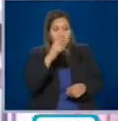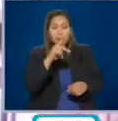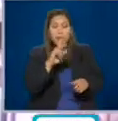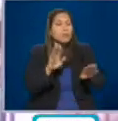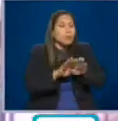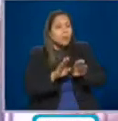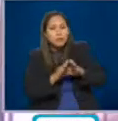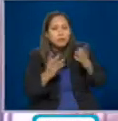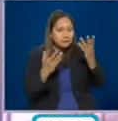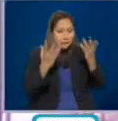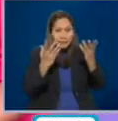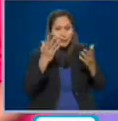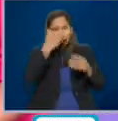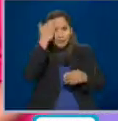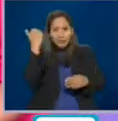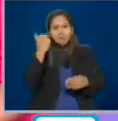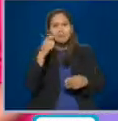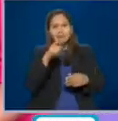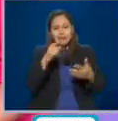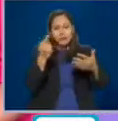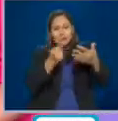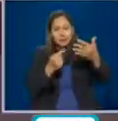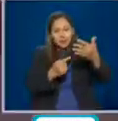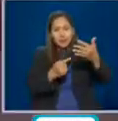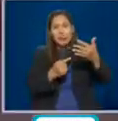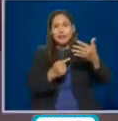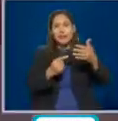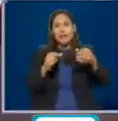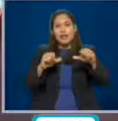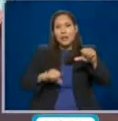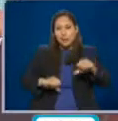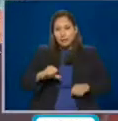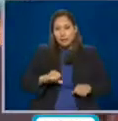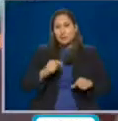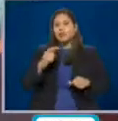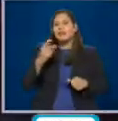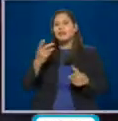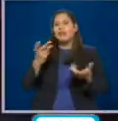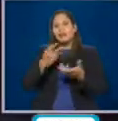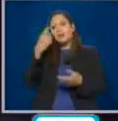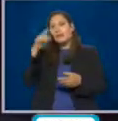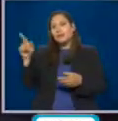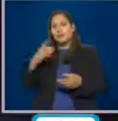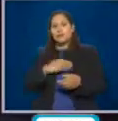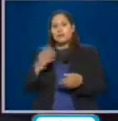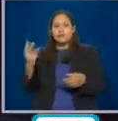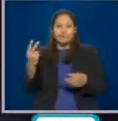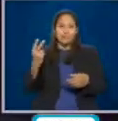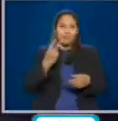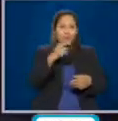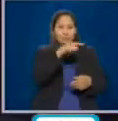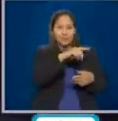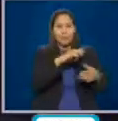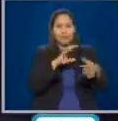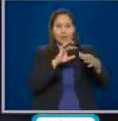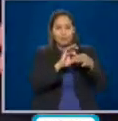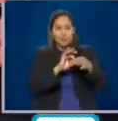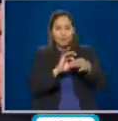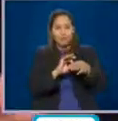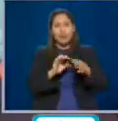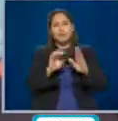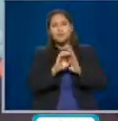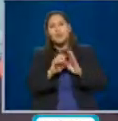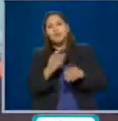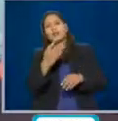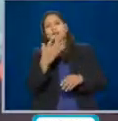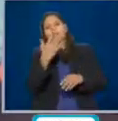estos tips para que con ciertas actividades generen vínculos Ajá. profundos con sus hijos. Pues e miren, hijas. en el día de hoy a veces dicen es que dense 5,